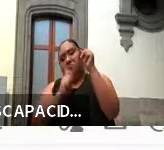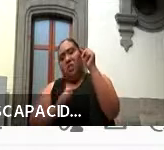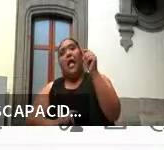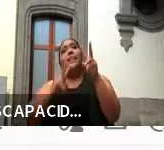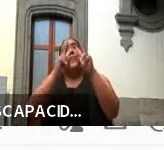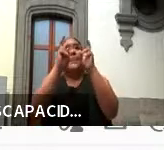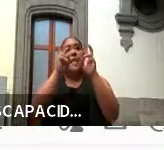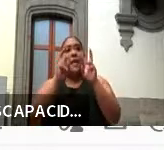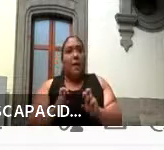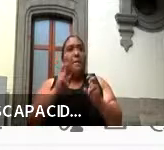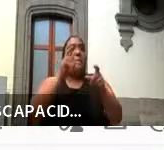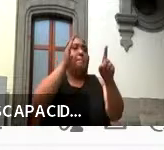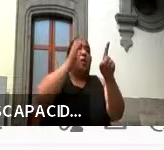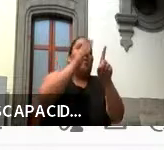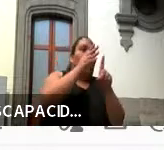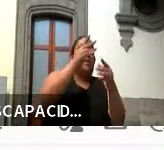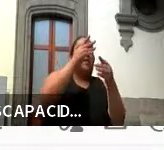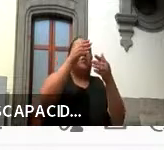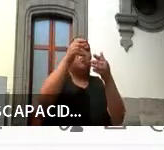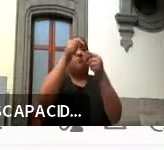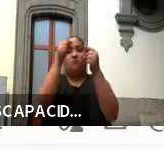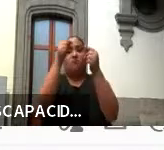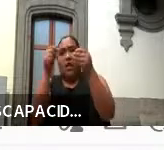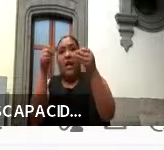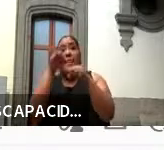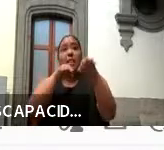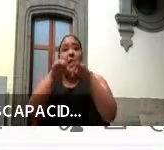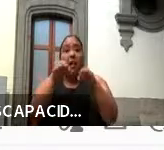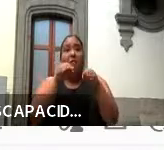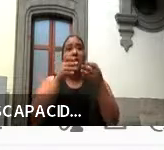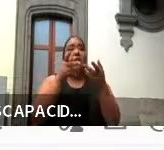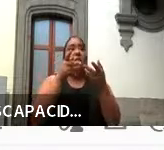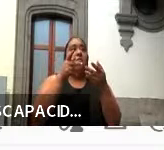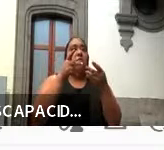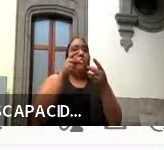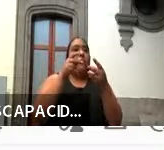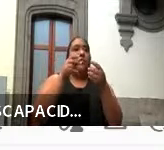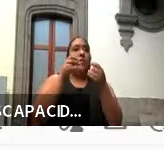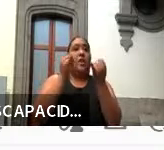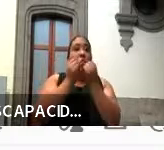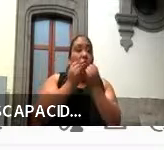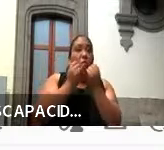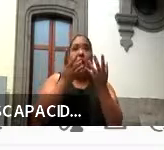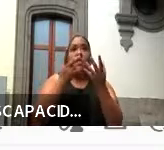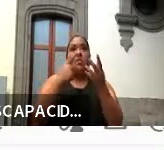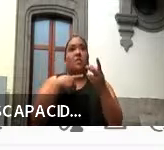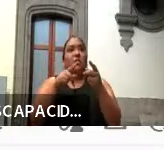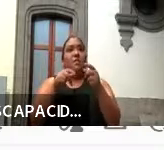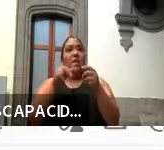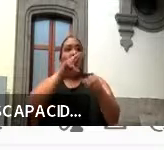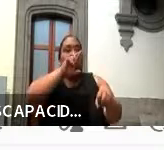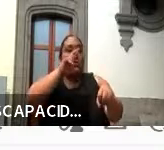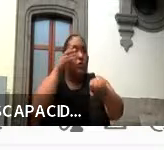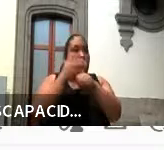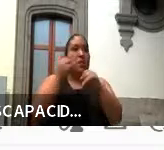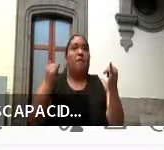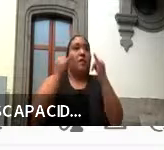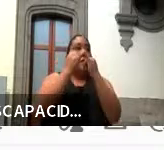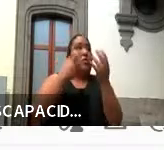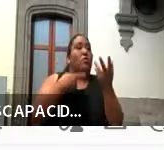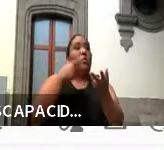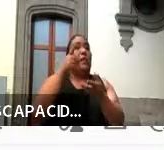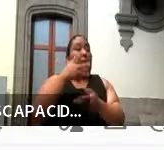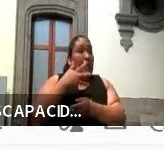objetivos, líneas de acción, plazos, instituciones responsables. ¿Tiene indicadores